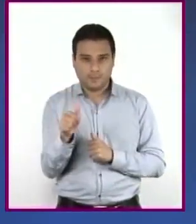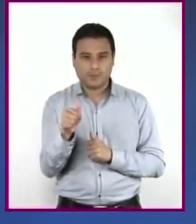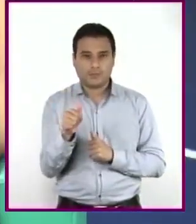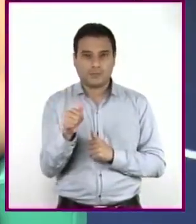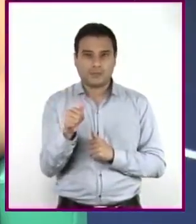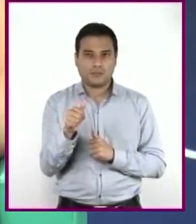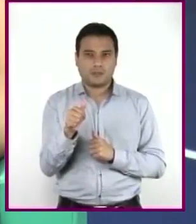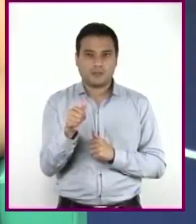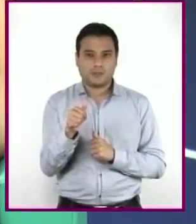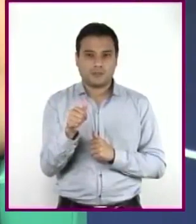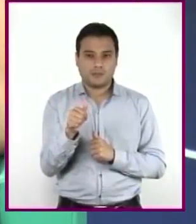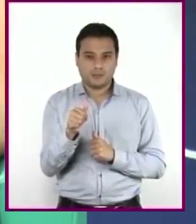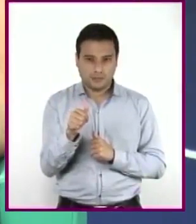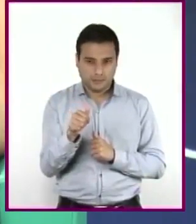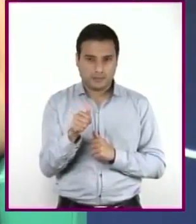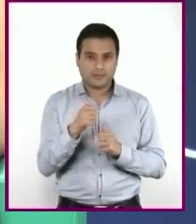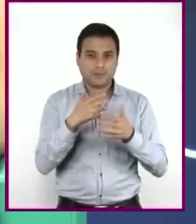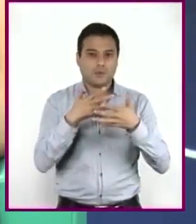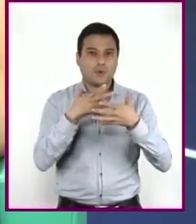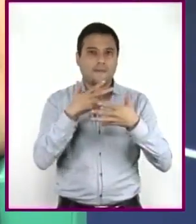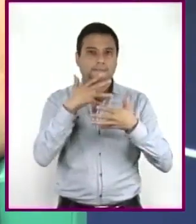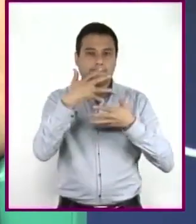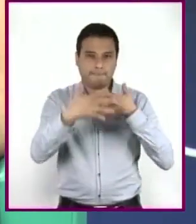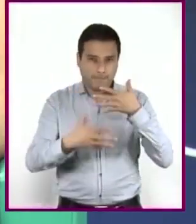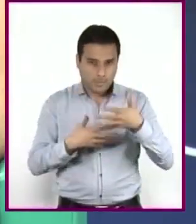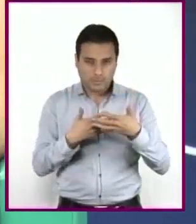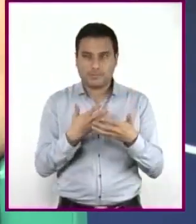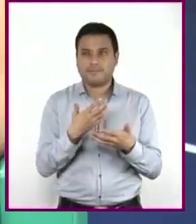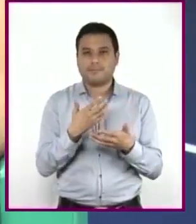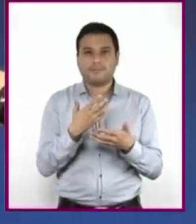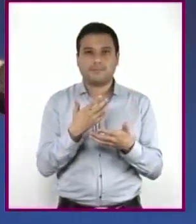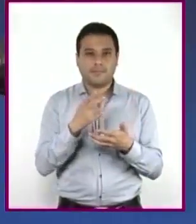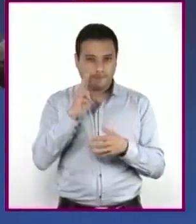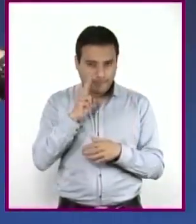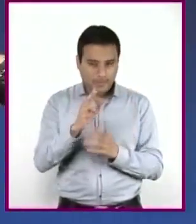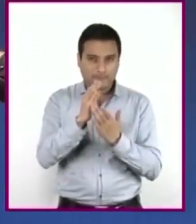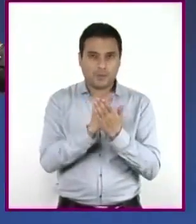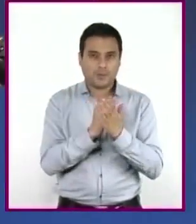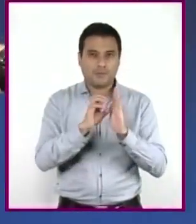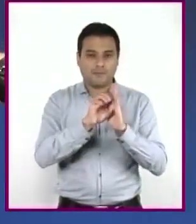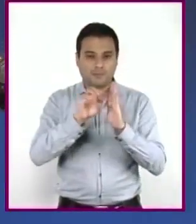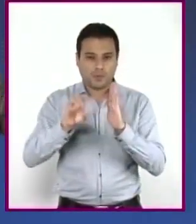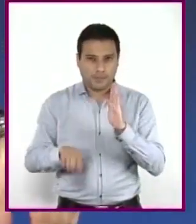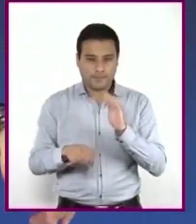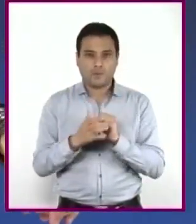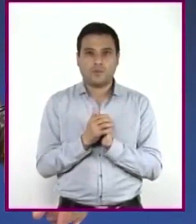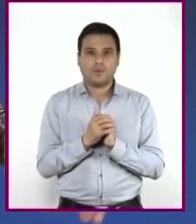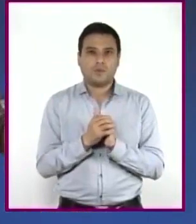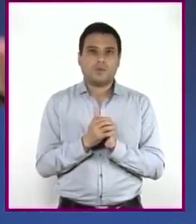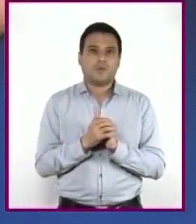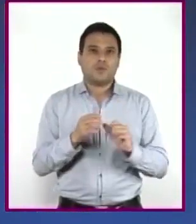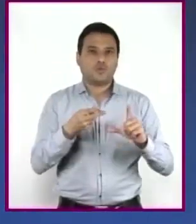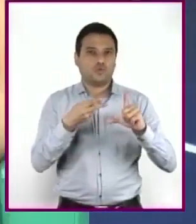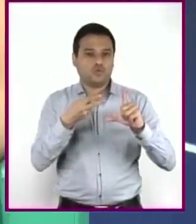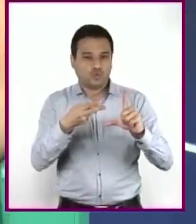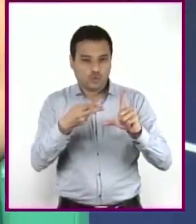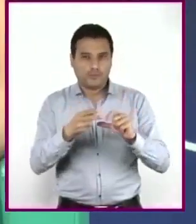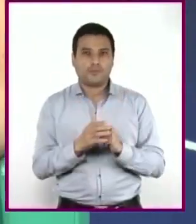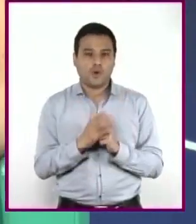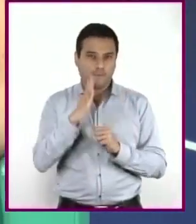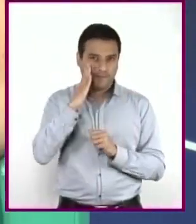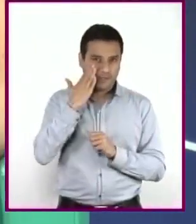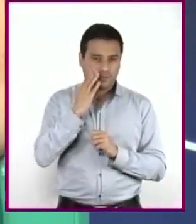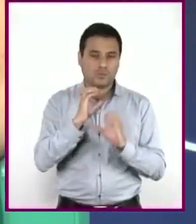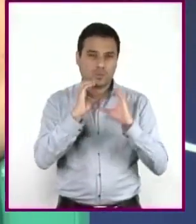contenido tan directamente, como lo hace, por decir, YouTube, o lo hacen algunas redes sociales como Facebook, y ya nos mandan